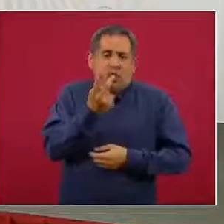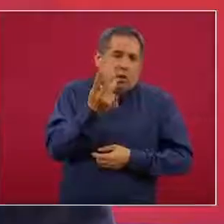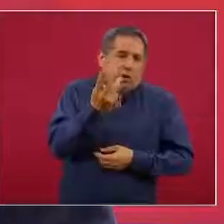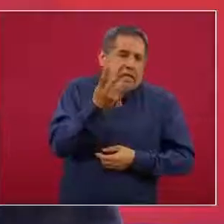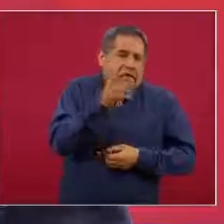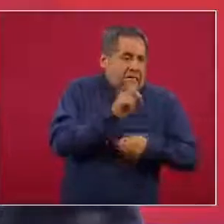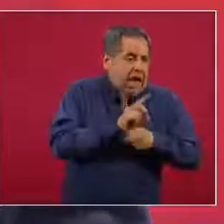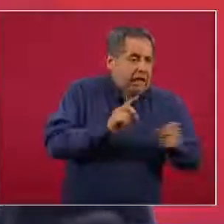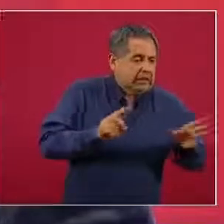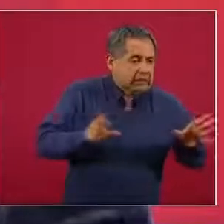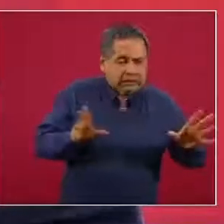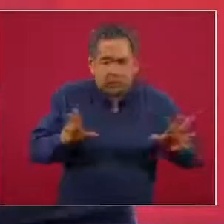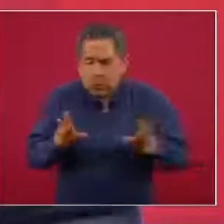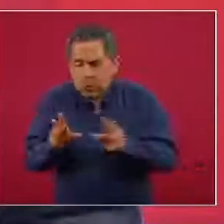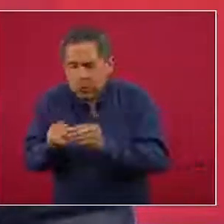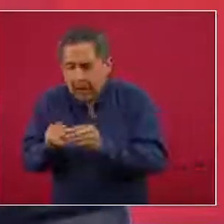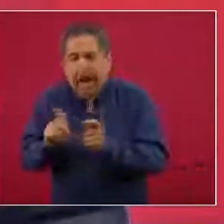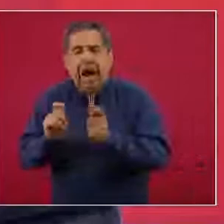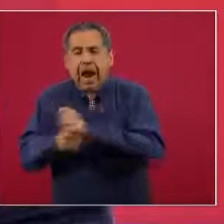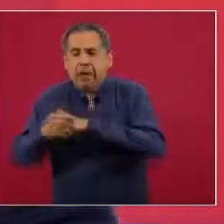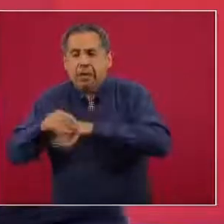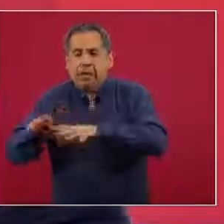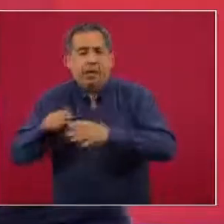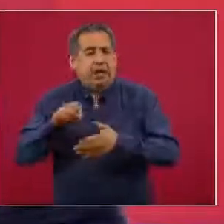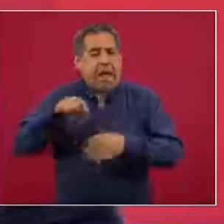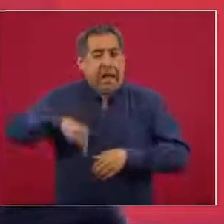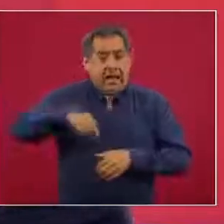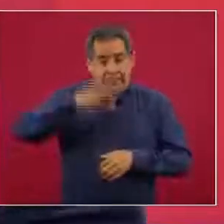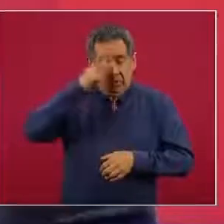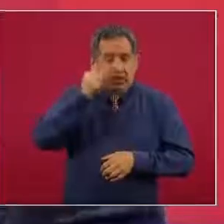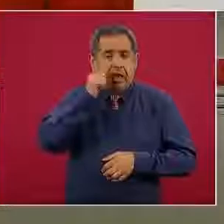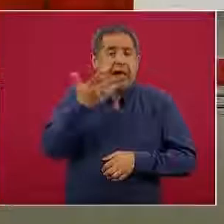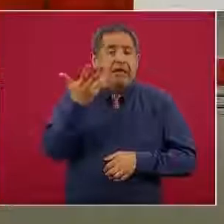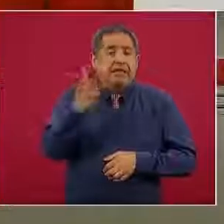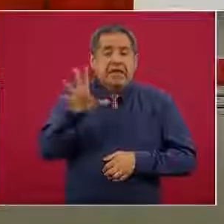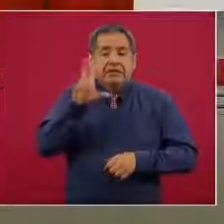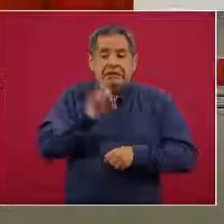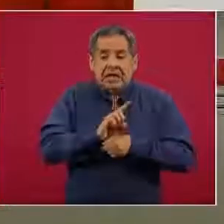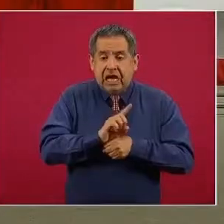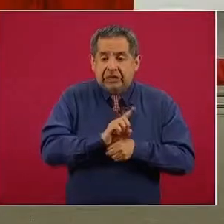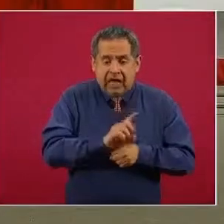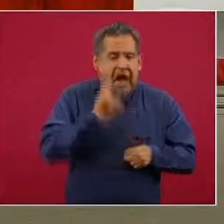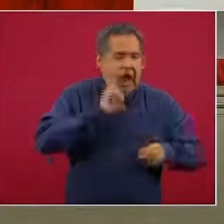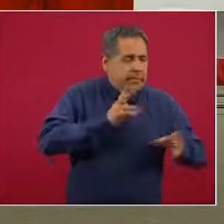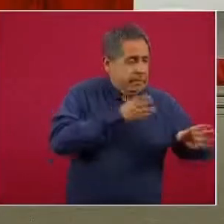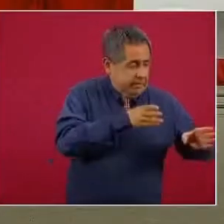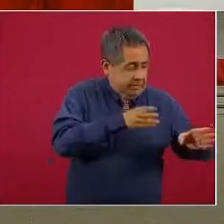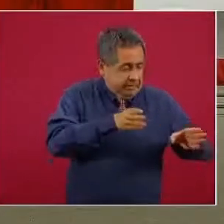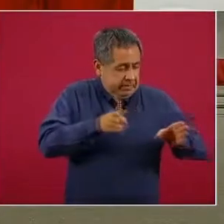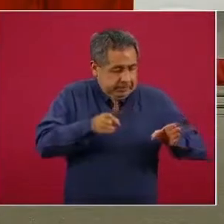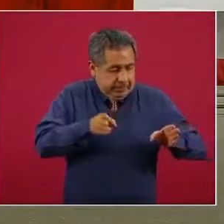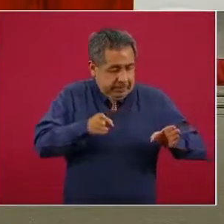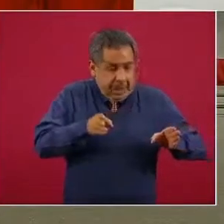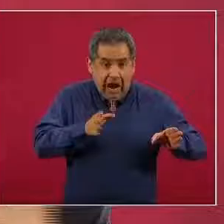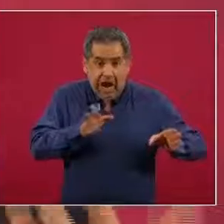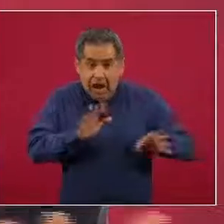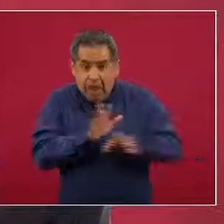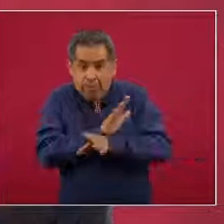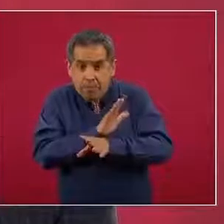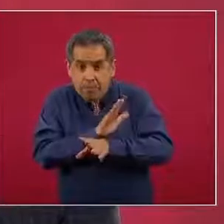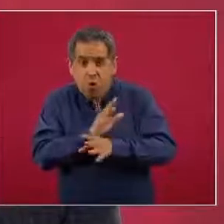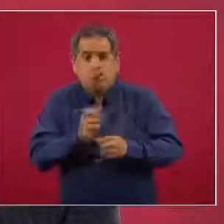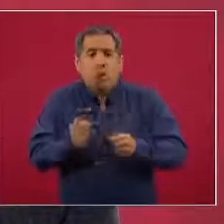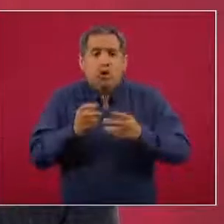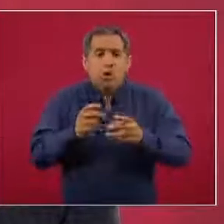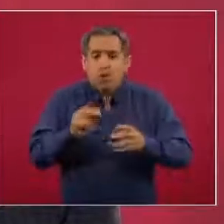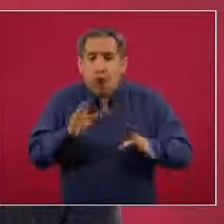semáforo COVID de México tomamos una ventana de 10 días en la que vamos haciendo la evaluación de la tendencia de la ocurrencia